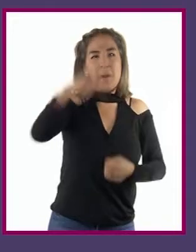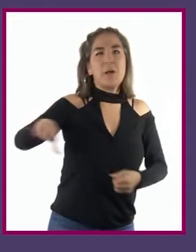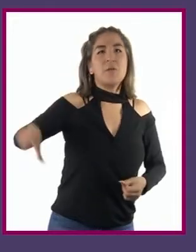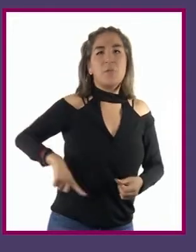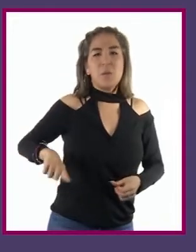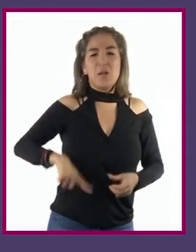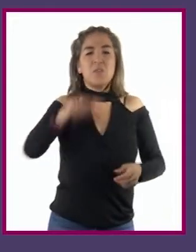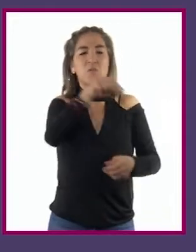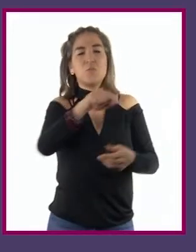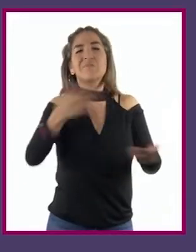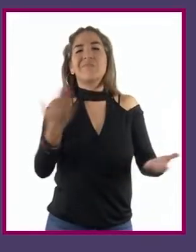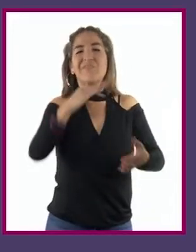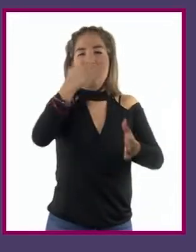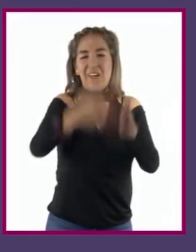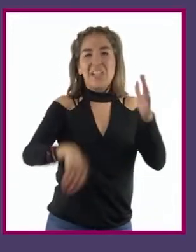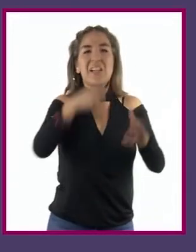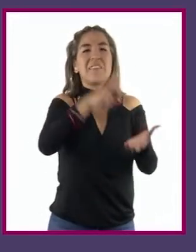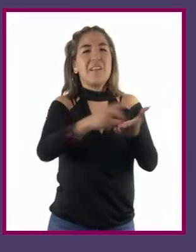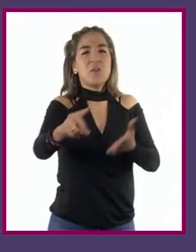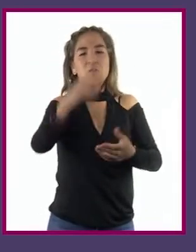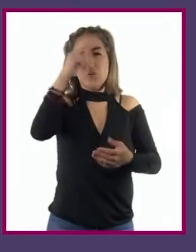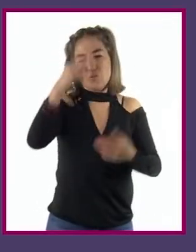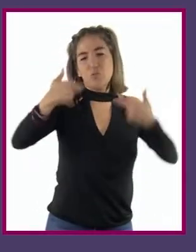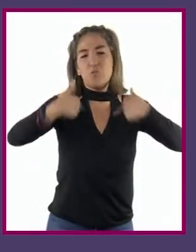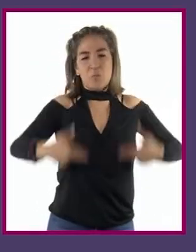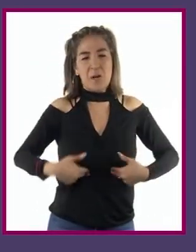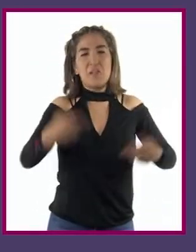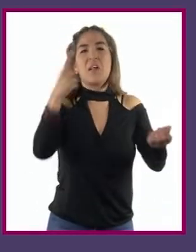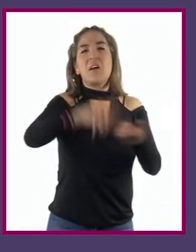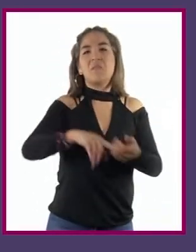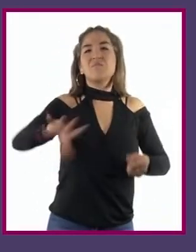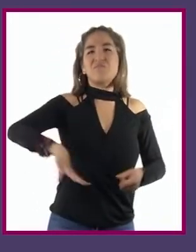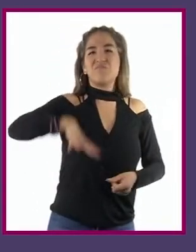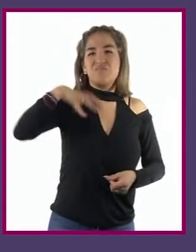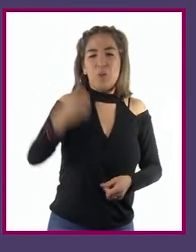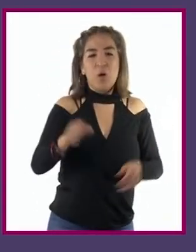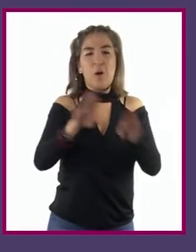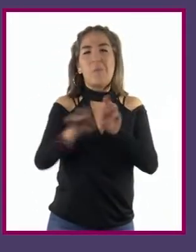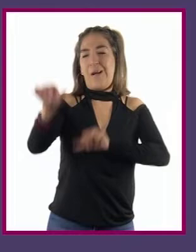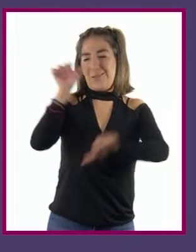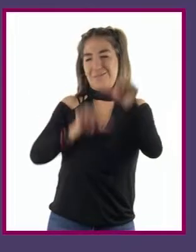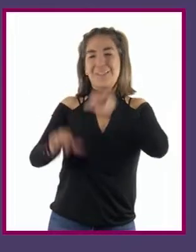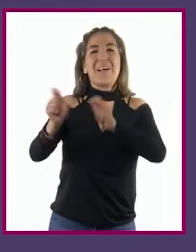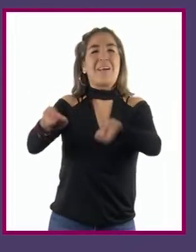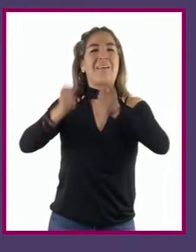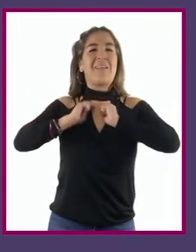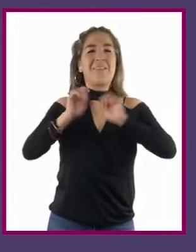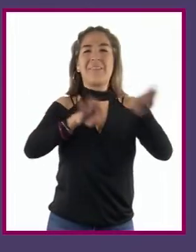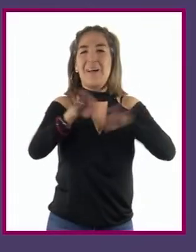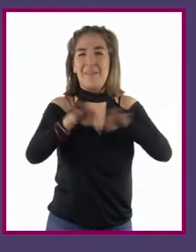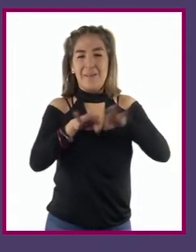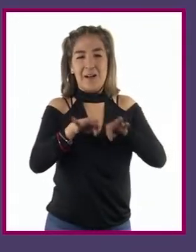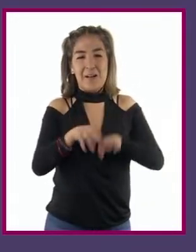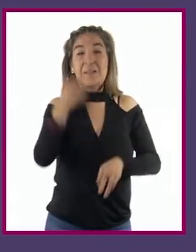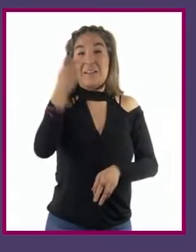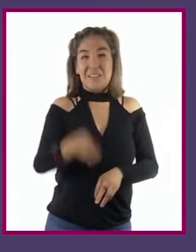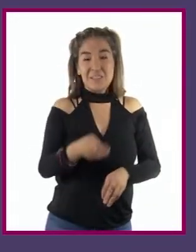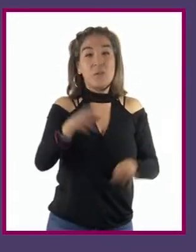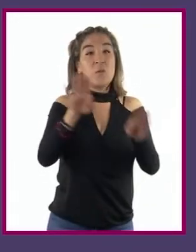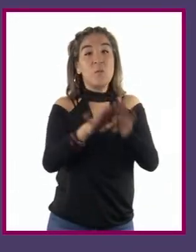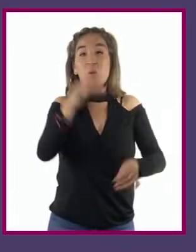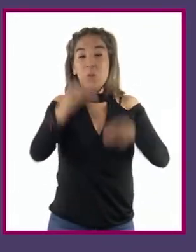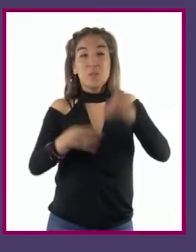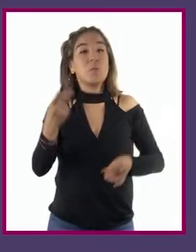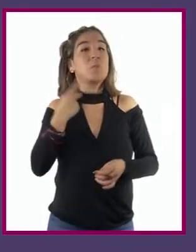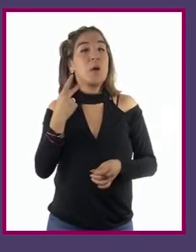derechos humanos, ataque a la libertad de sufragio, usurpación de atribuciones. El juicio político no procede